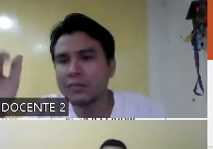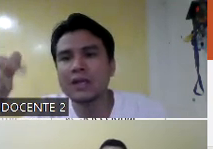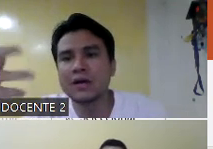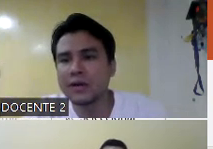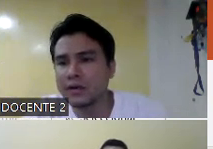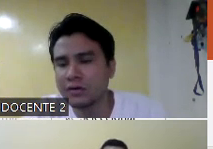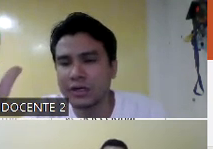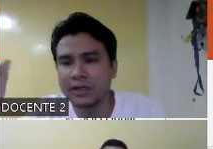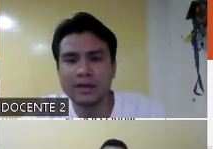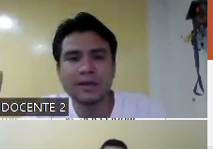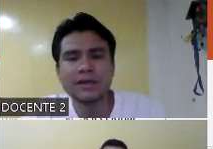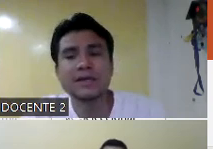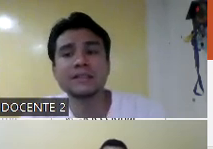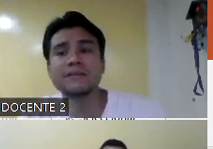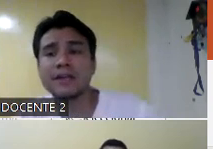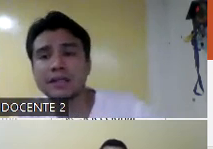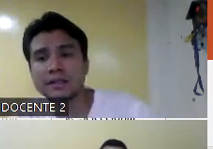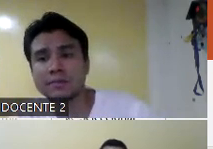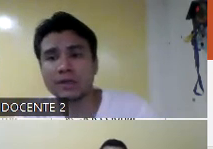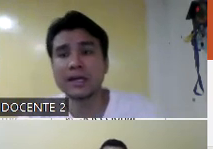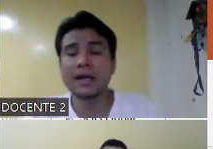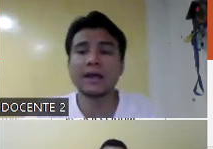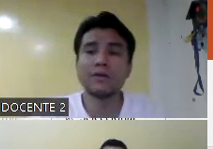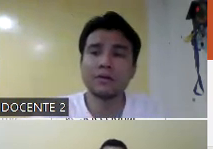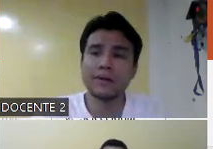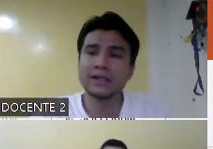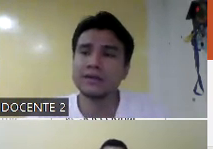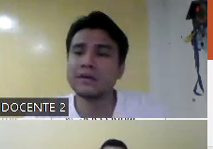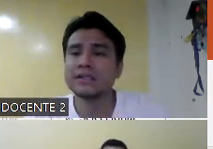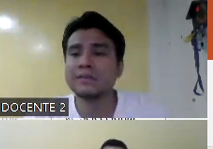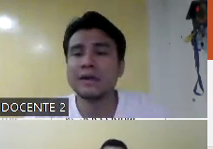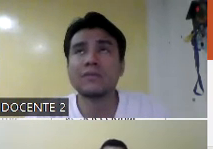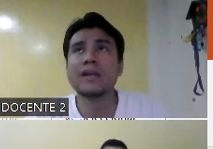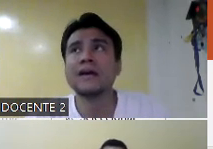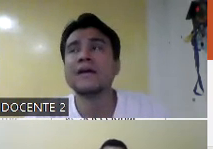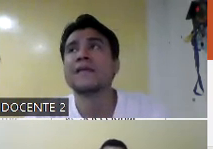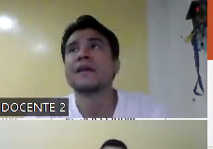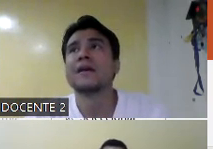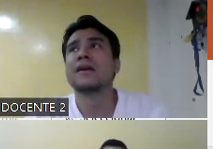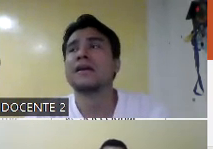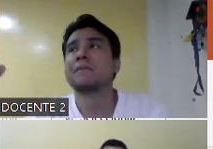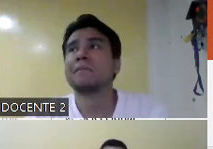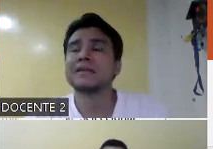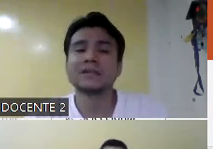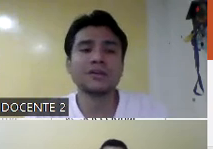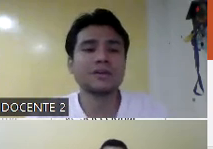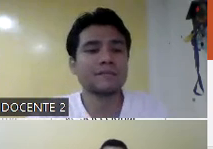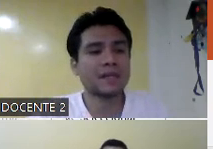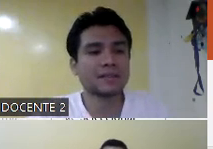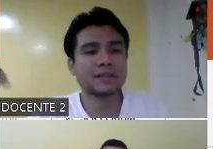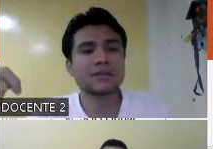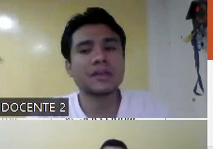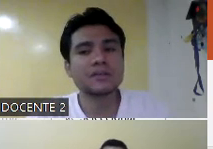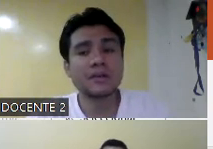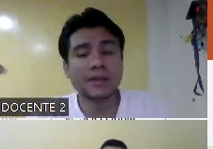el de Romina o el de Jorge. Es diferente porque cada uno va a tener una percepción